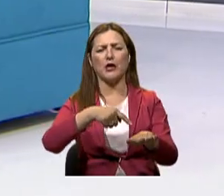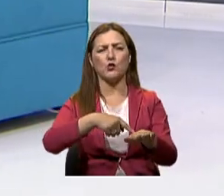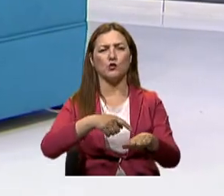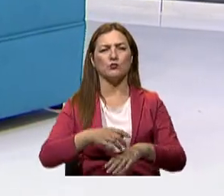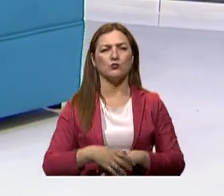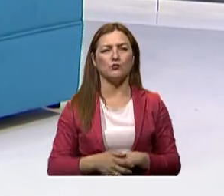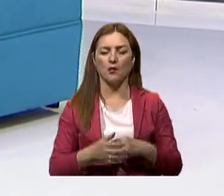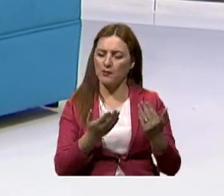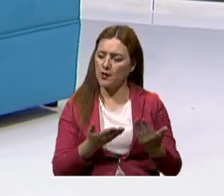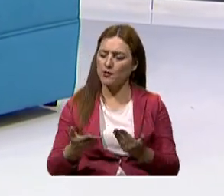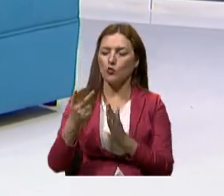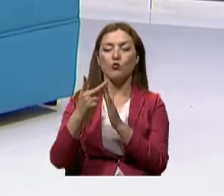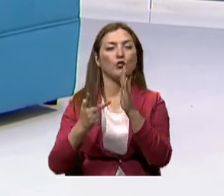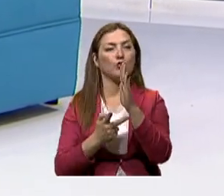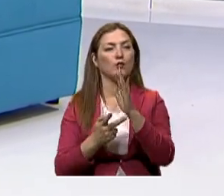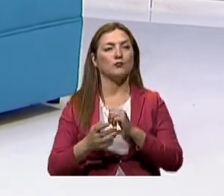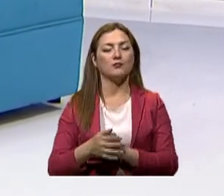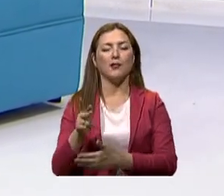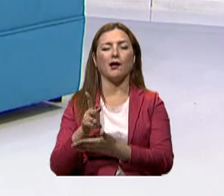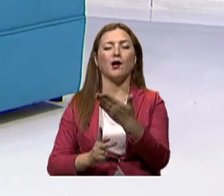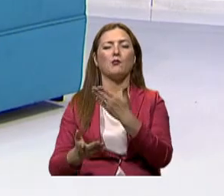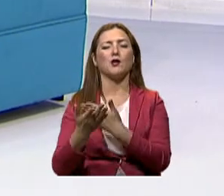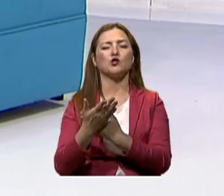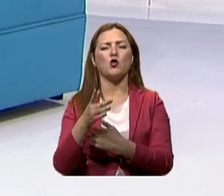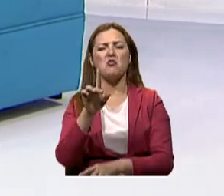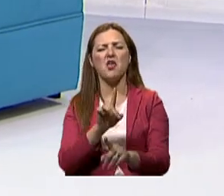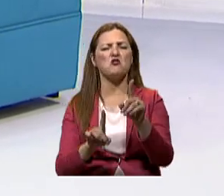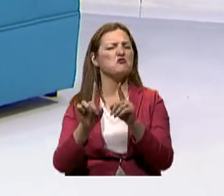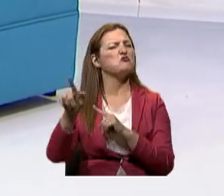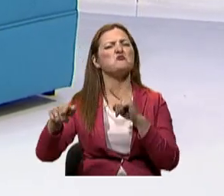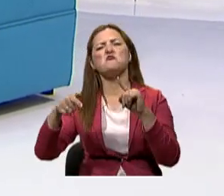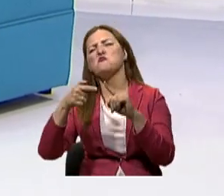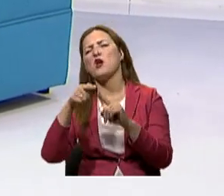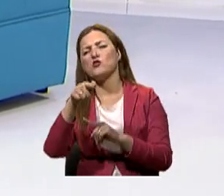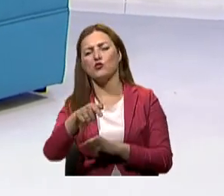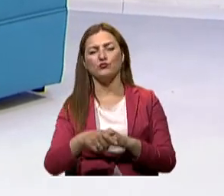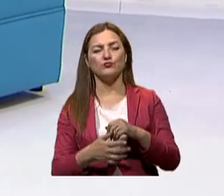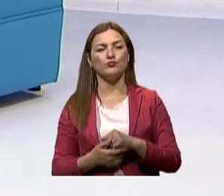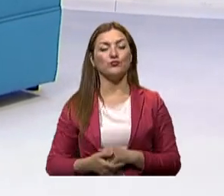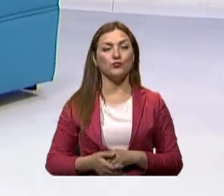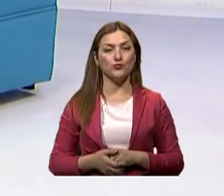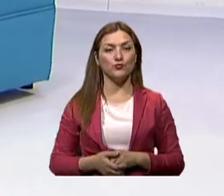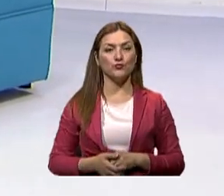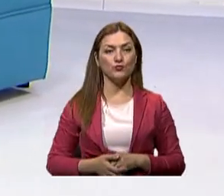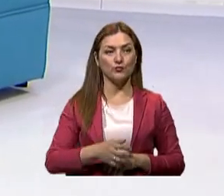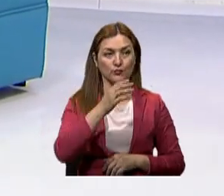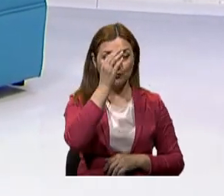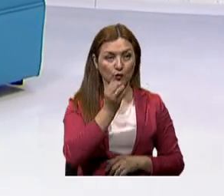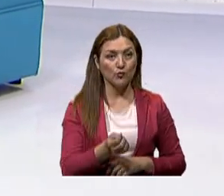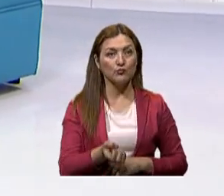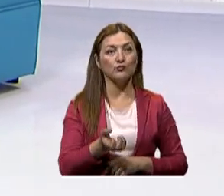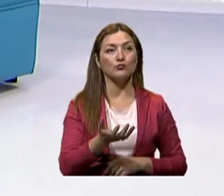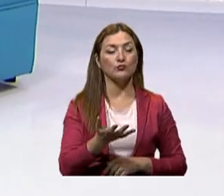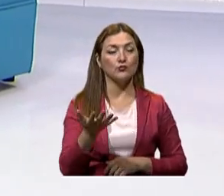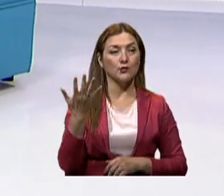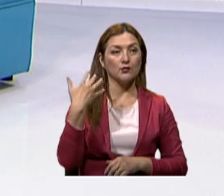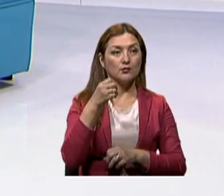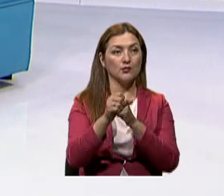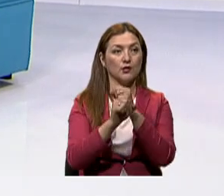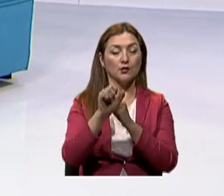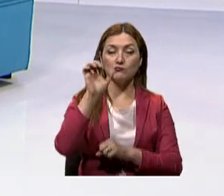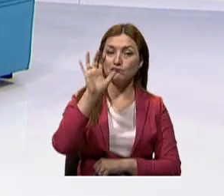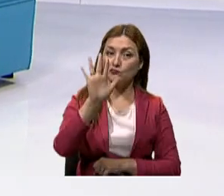Bienvenida al programa. Cuéntenos qué pasó, cuándo le diagnosticaron a usted del famoso pie diabético. Ya, buenos días, doctor. Hace unos 5